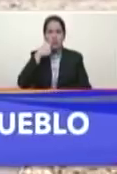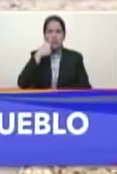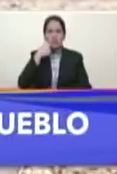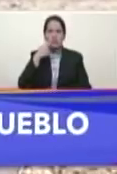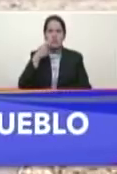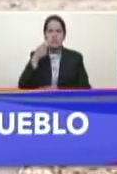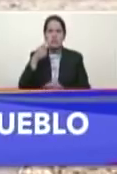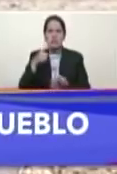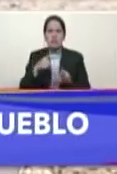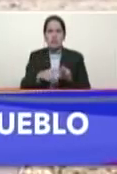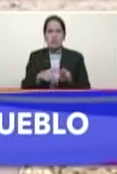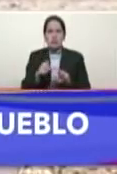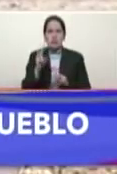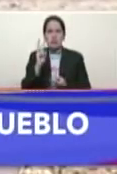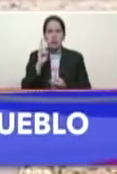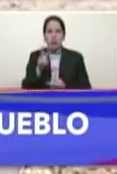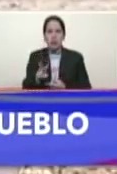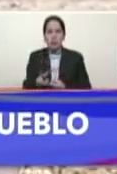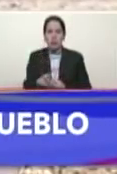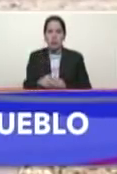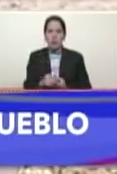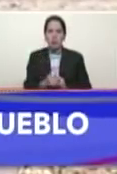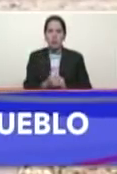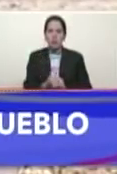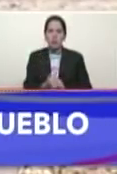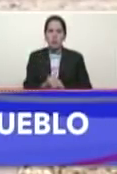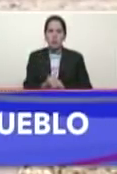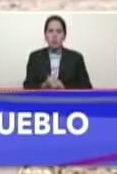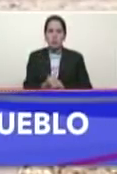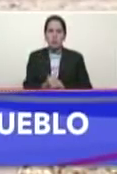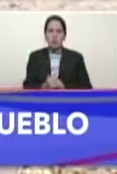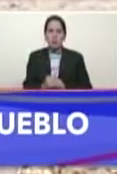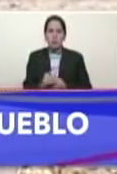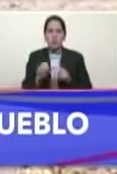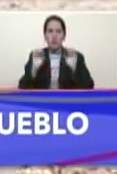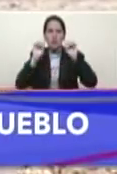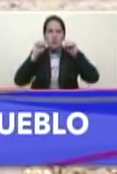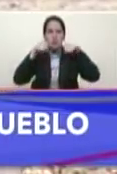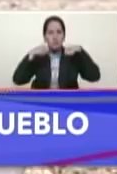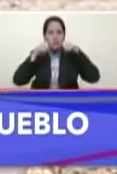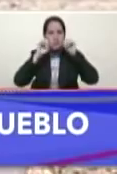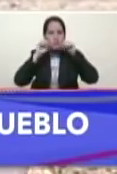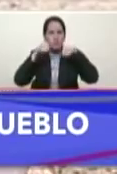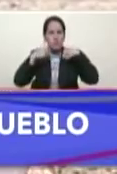consigna. Adelante, ministra Mayerlin Arias.